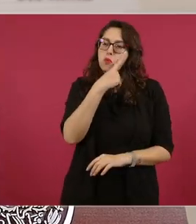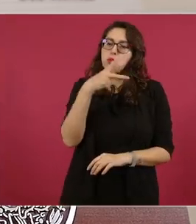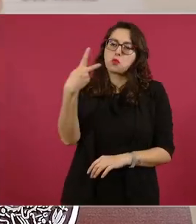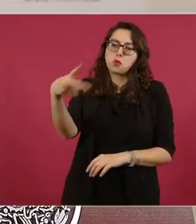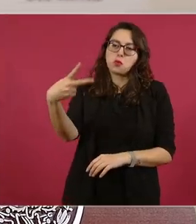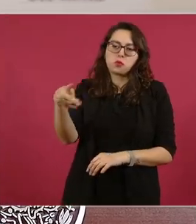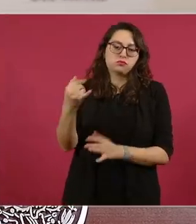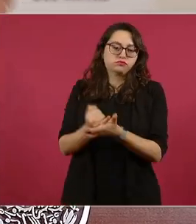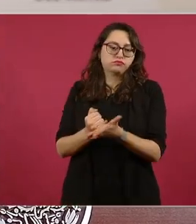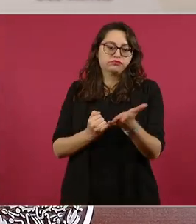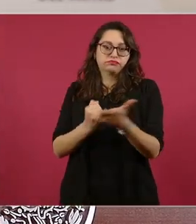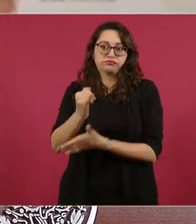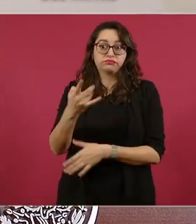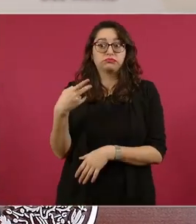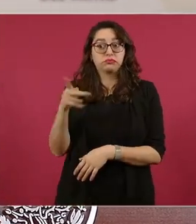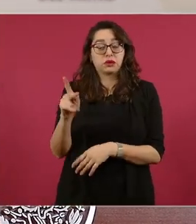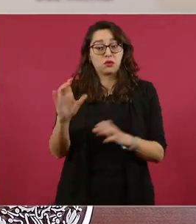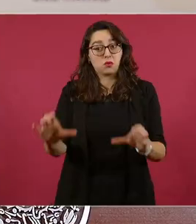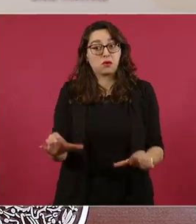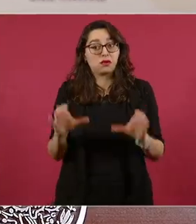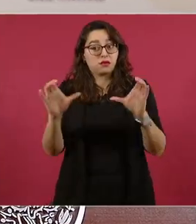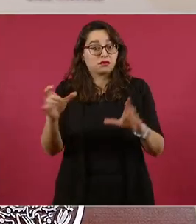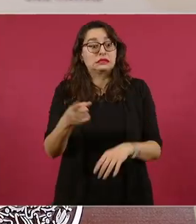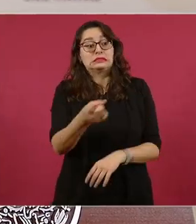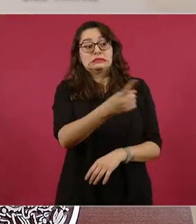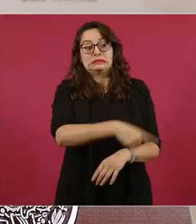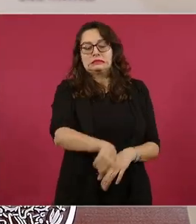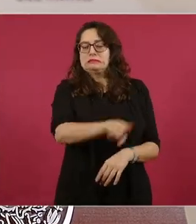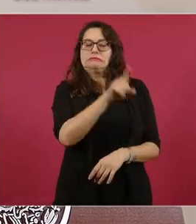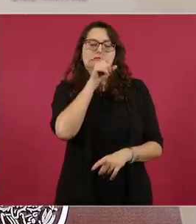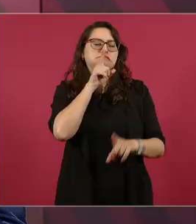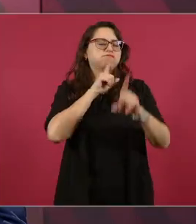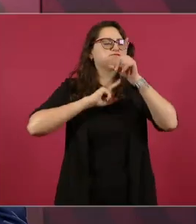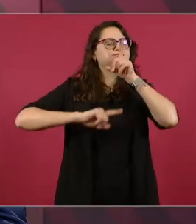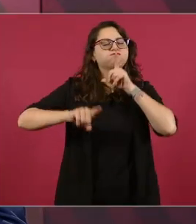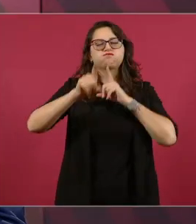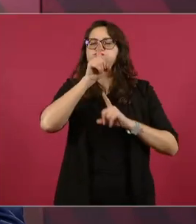porque sí está fuerte el bombardeo.